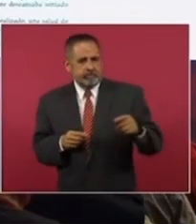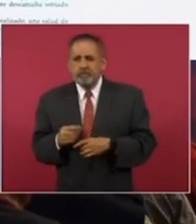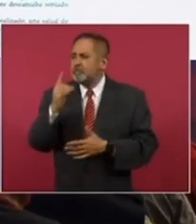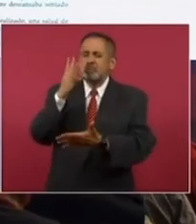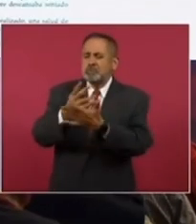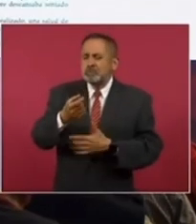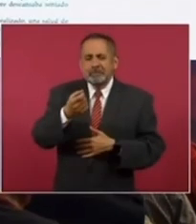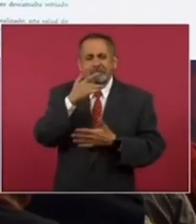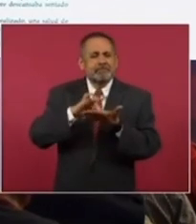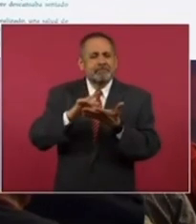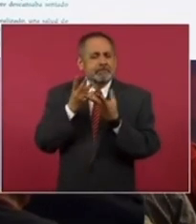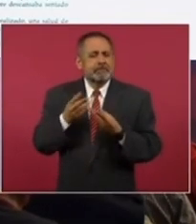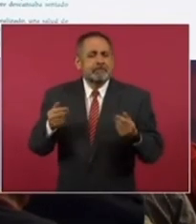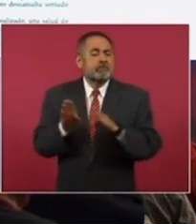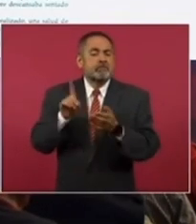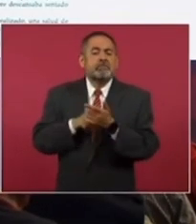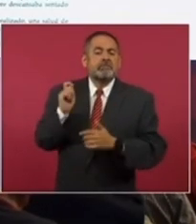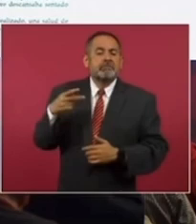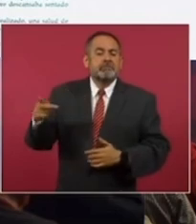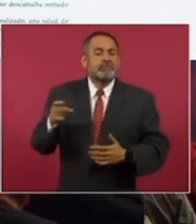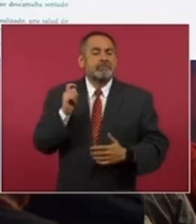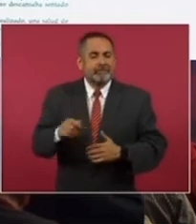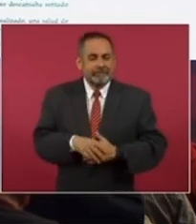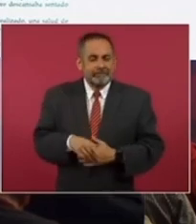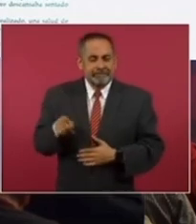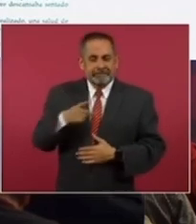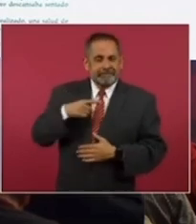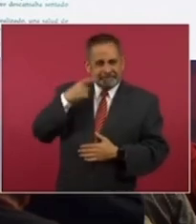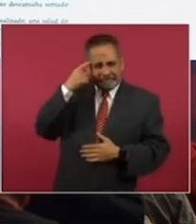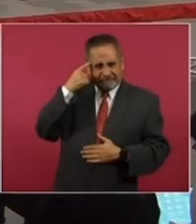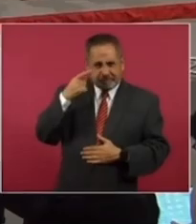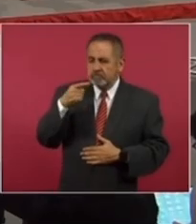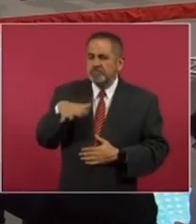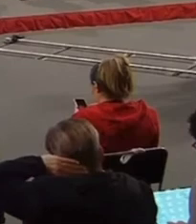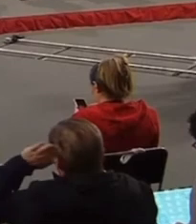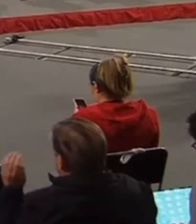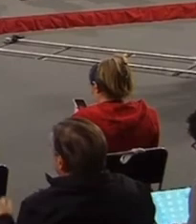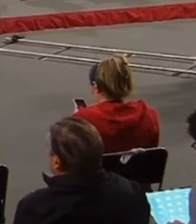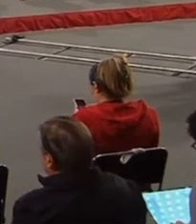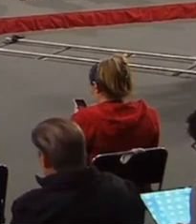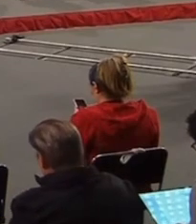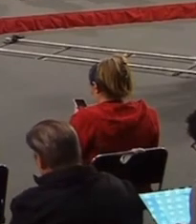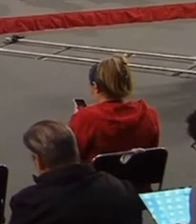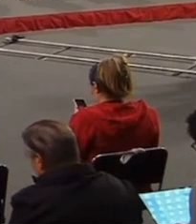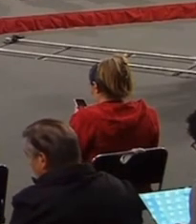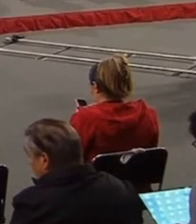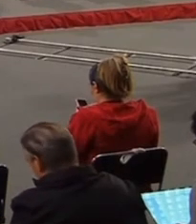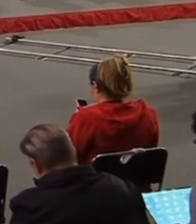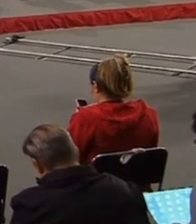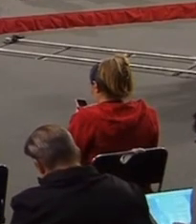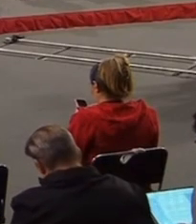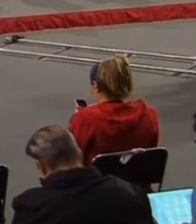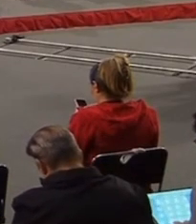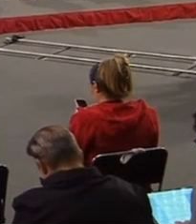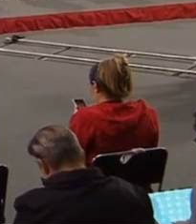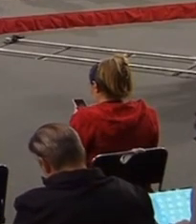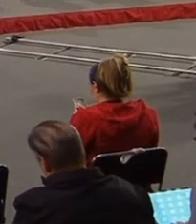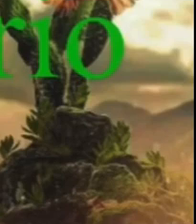tiempo, pero vamos a estar como Cuba o Venezuela si sigues votando por Morena, amigo encandilado.